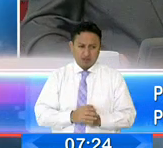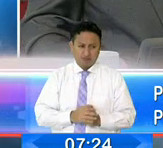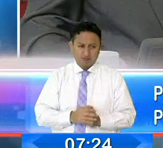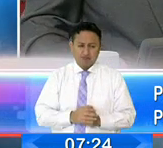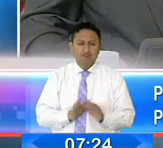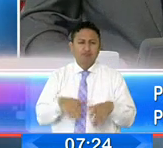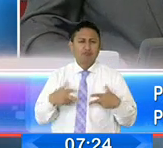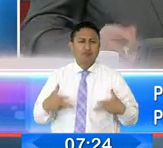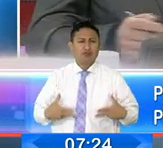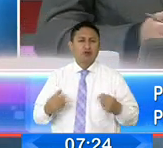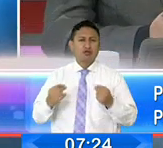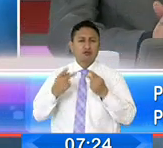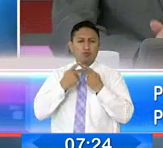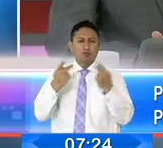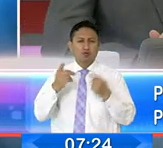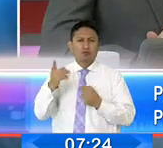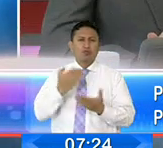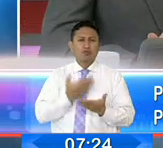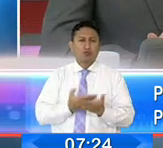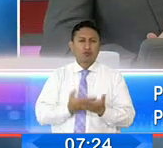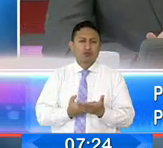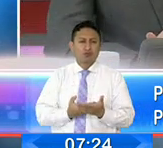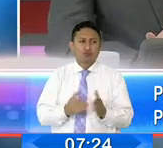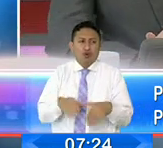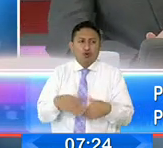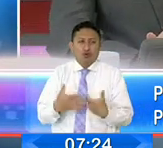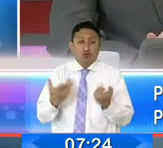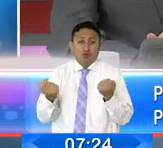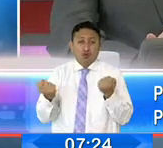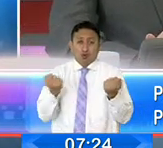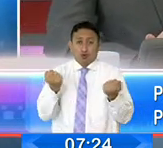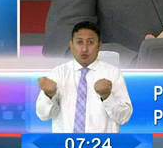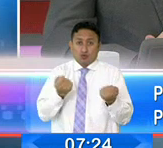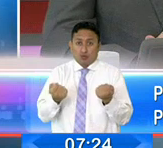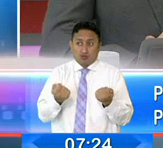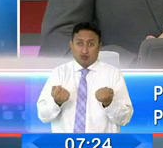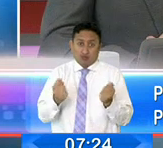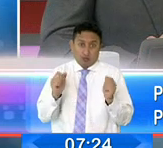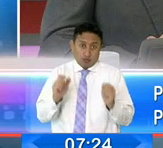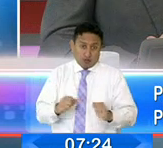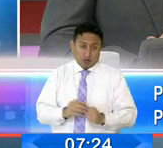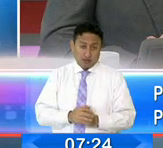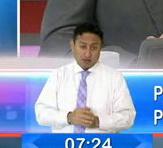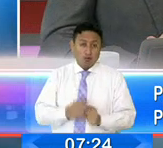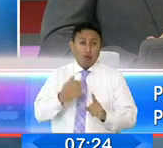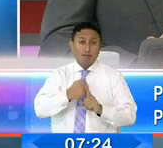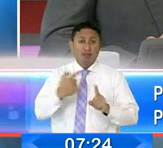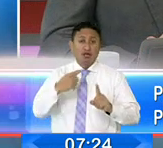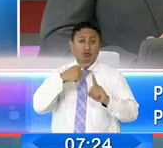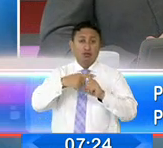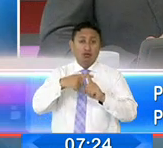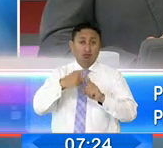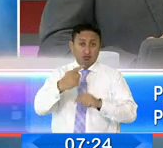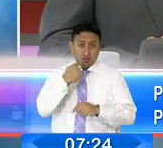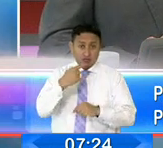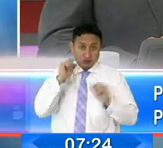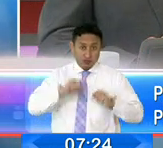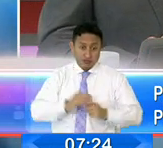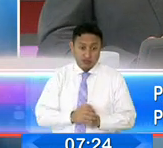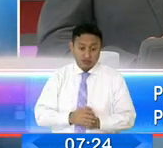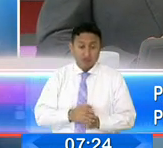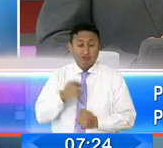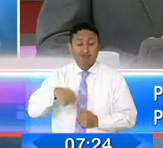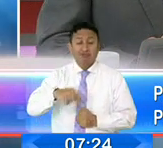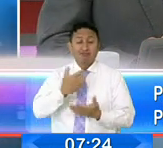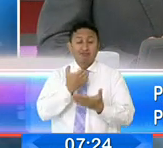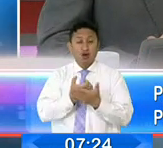gasto público? ¿Cuál es su propuesta para ejercer un gasto público que tenga un mayor impacto, justamente de lo que hablamos, de lo que usted está hablando,